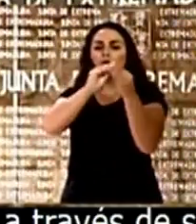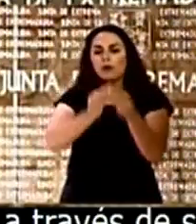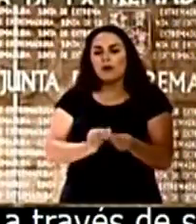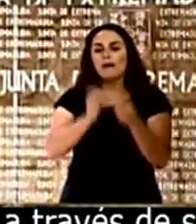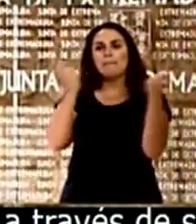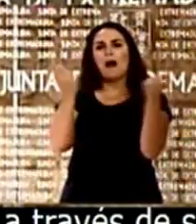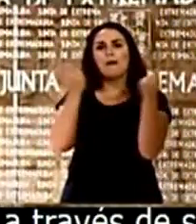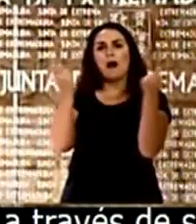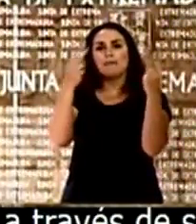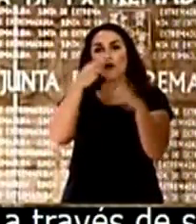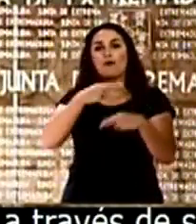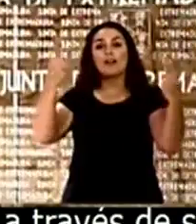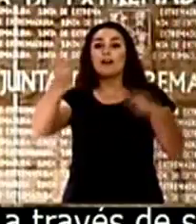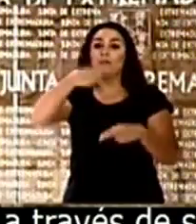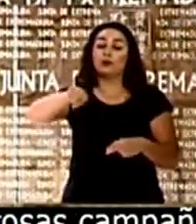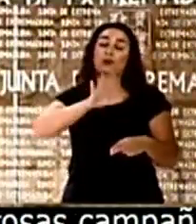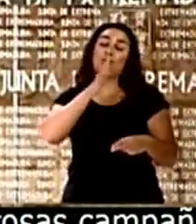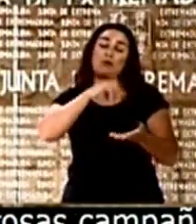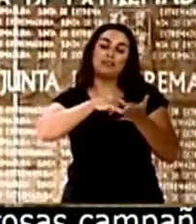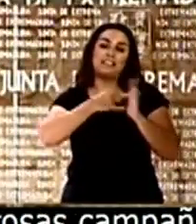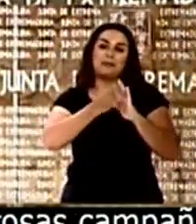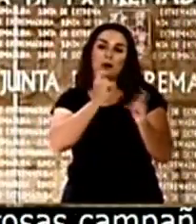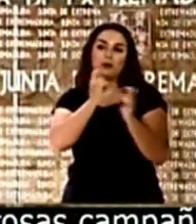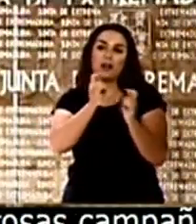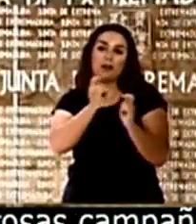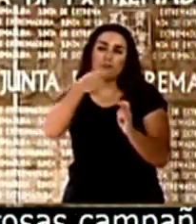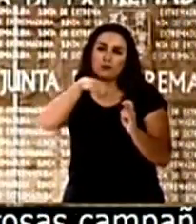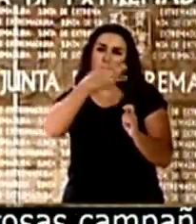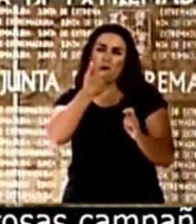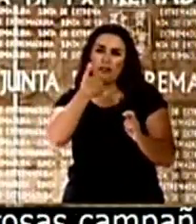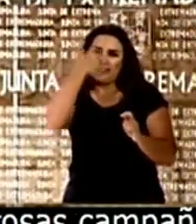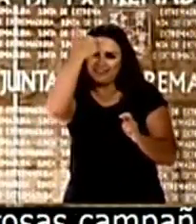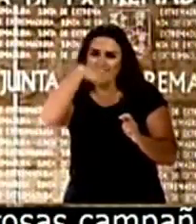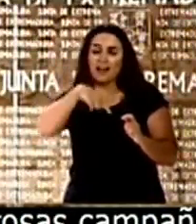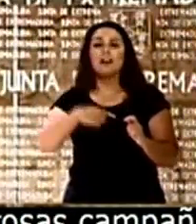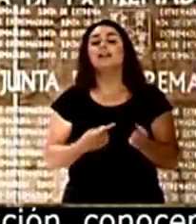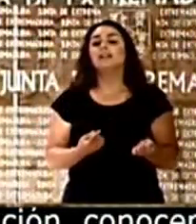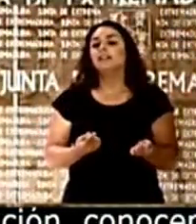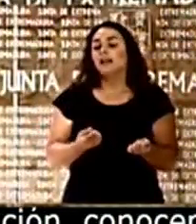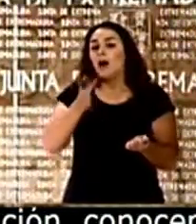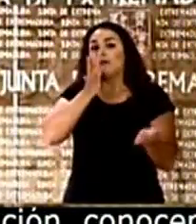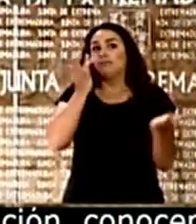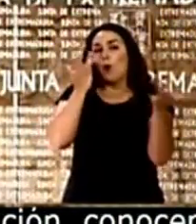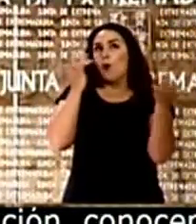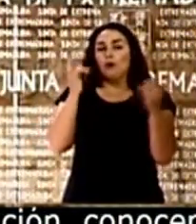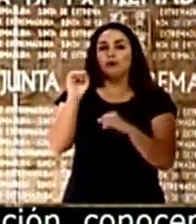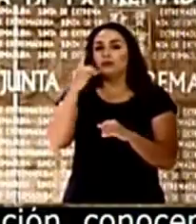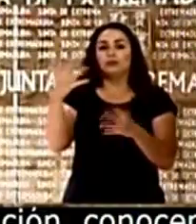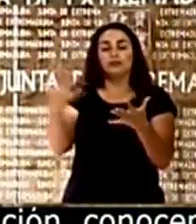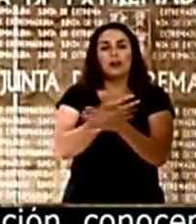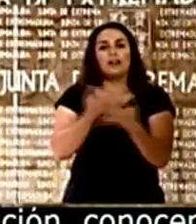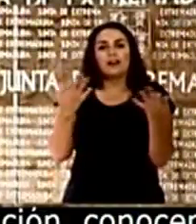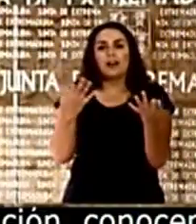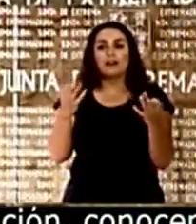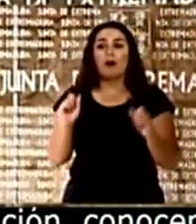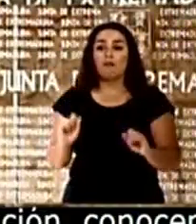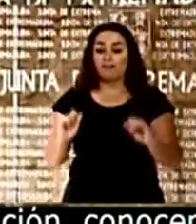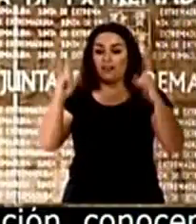campañas publicitarias que ustedes, como medios de comunicación, conocen bien, destacando de todas ellas